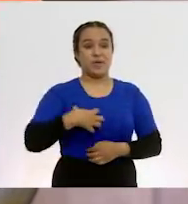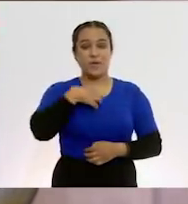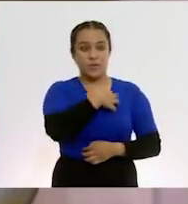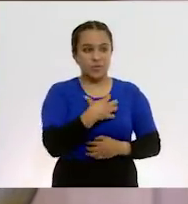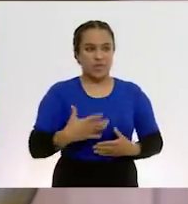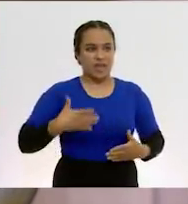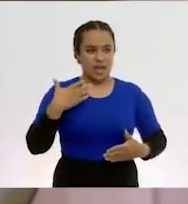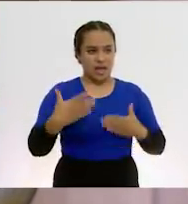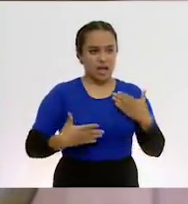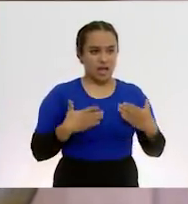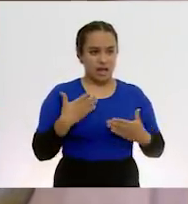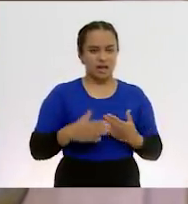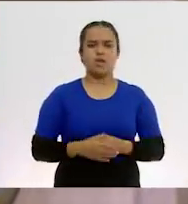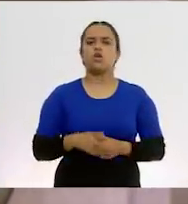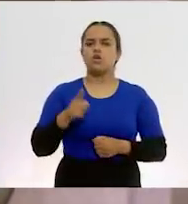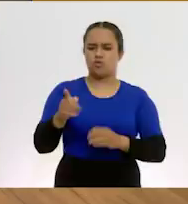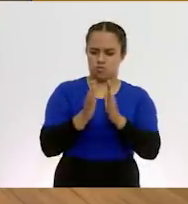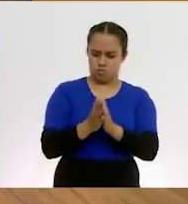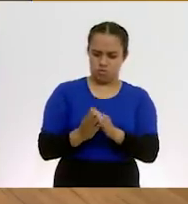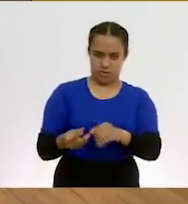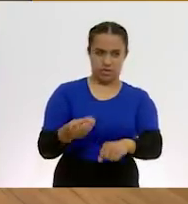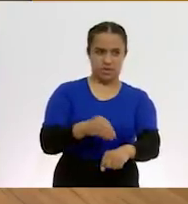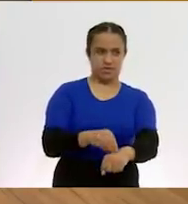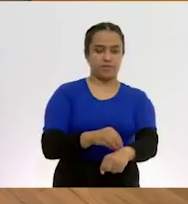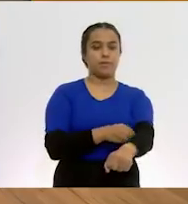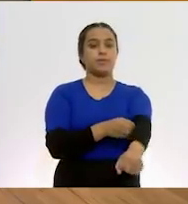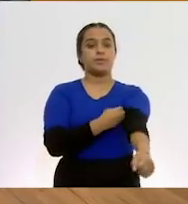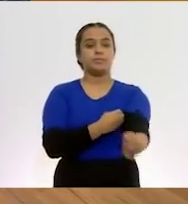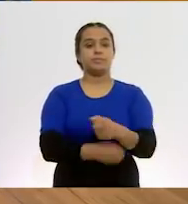alegre. A ver, te invito a que la coloques. Muy bien.